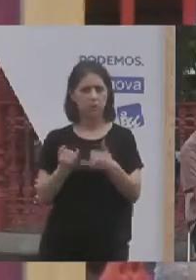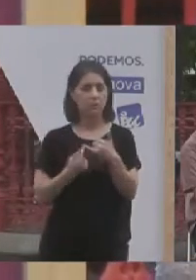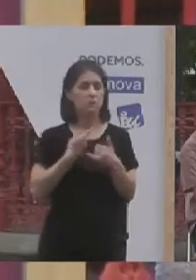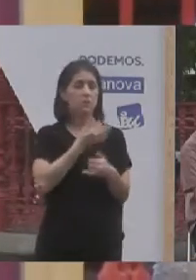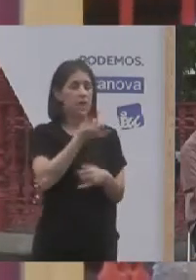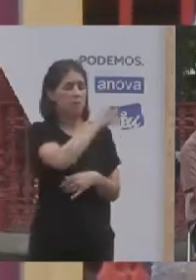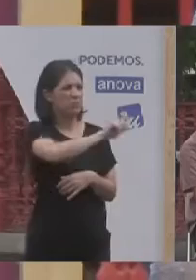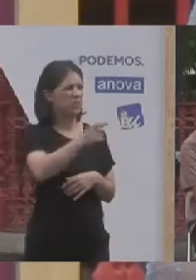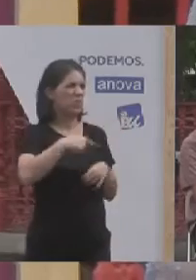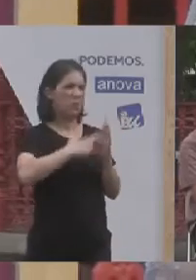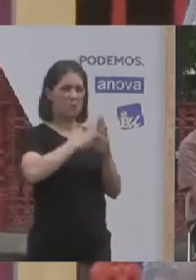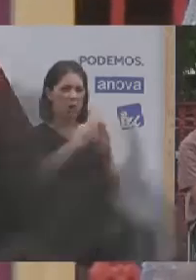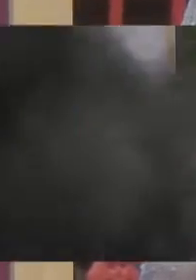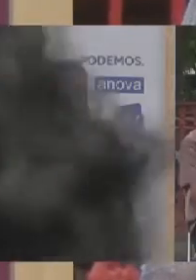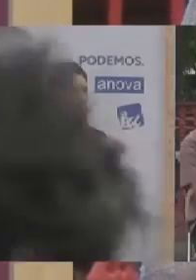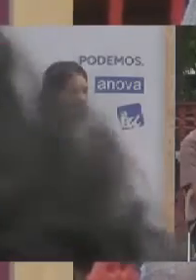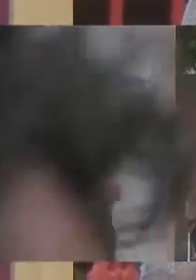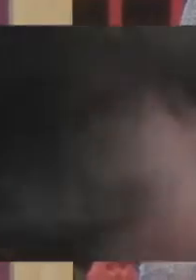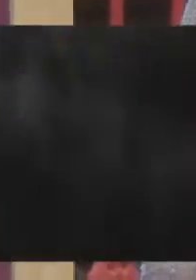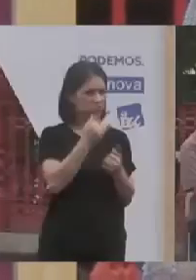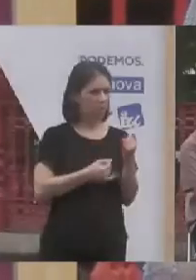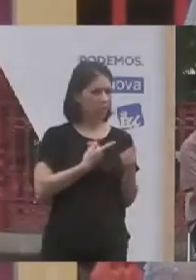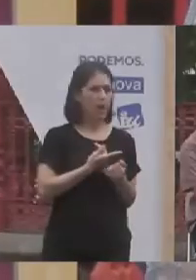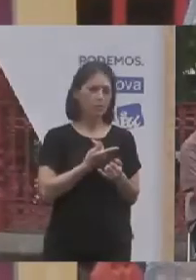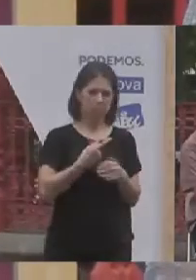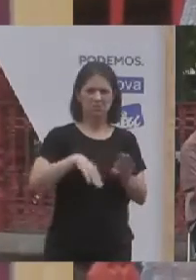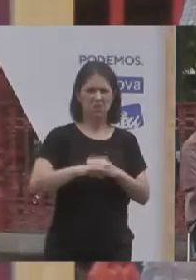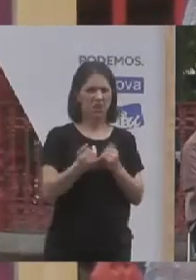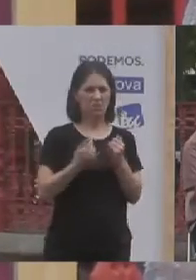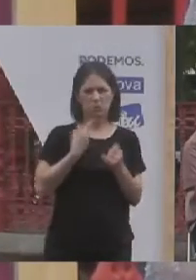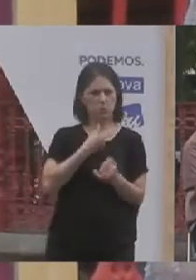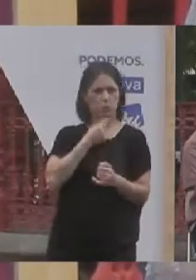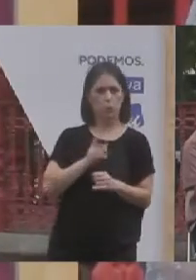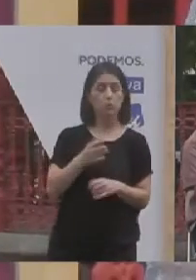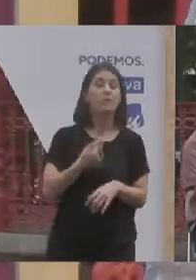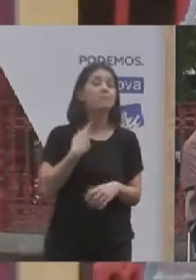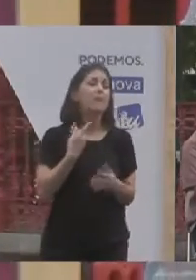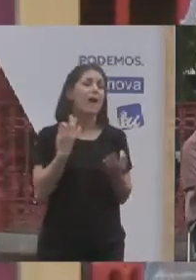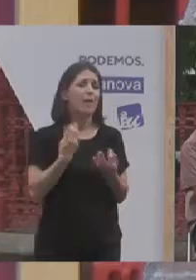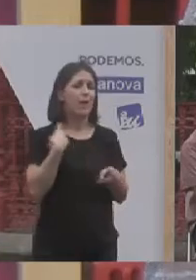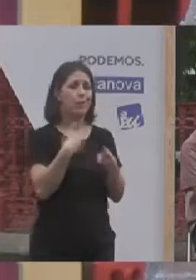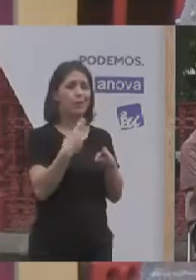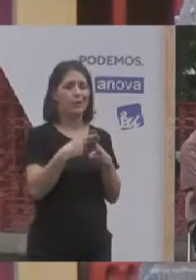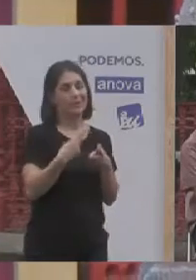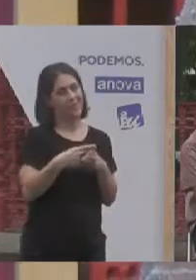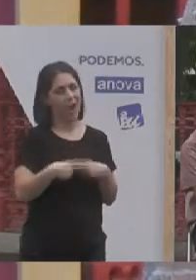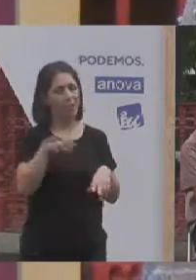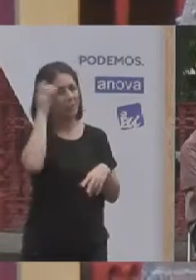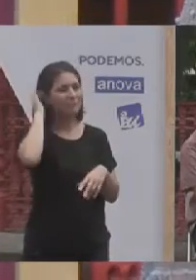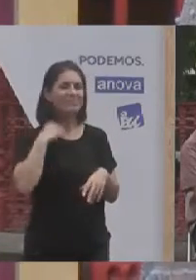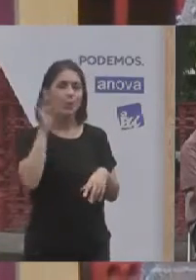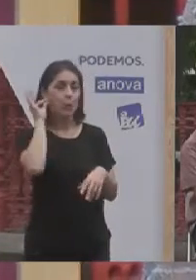lles irrita profundamente vernos aquí, e que neso se trata a nosa diferencia, na feminización da política, que estemos as